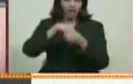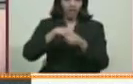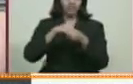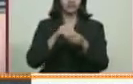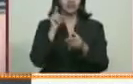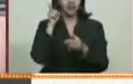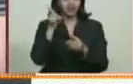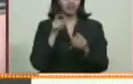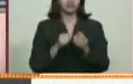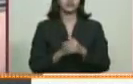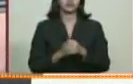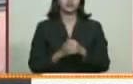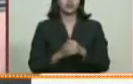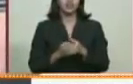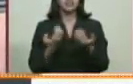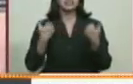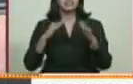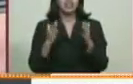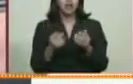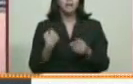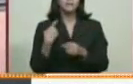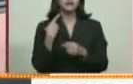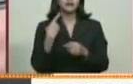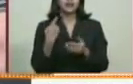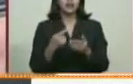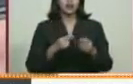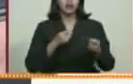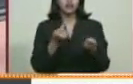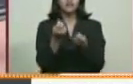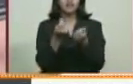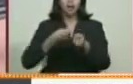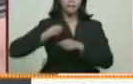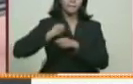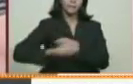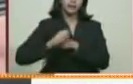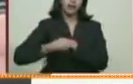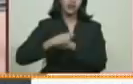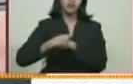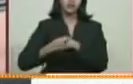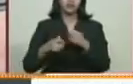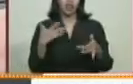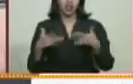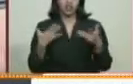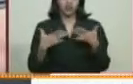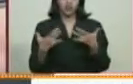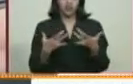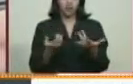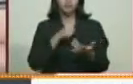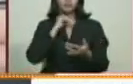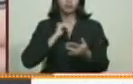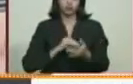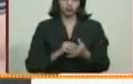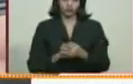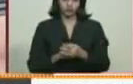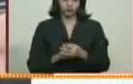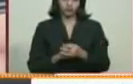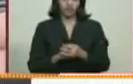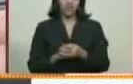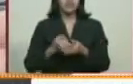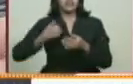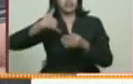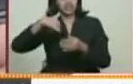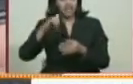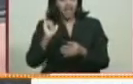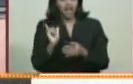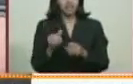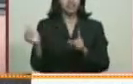del Ministerio Público, como el principal operador y financista del evento. Entonces, si hay la disposición de luchar